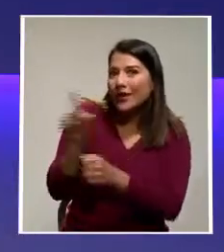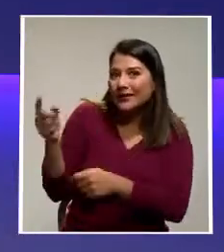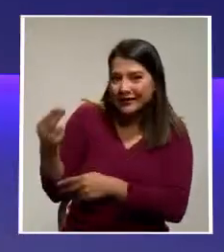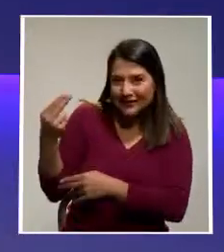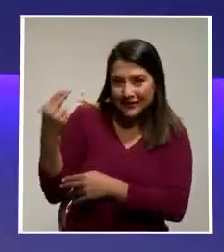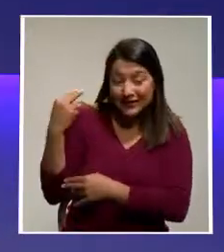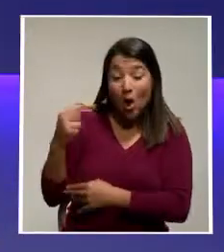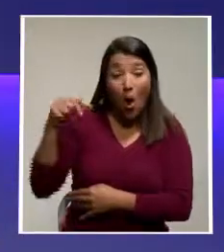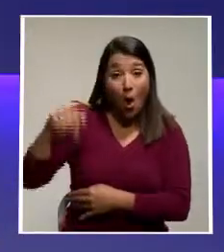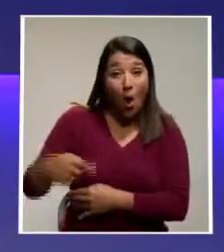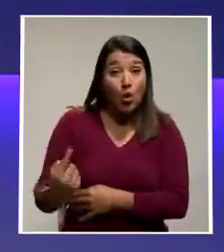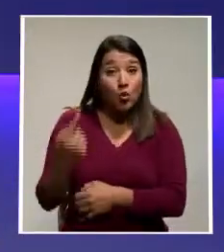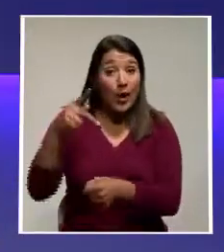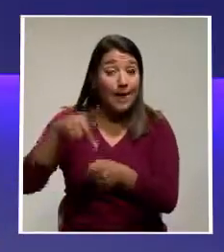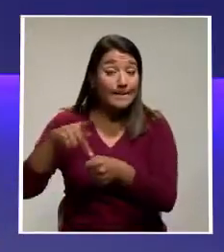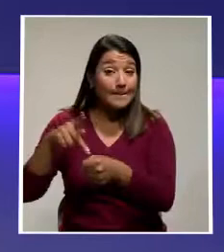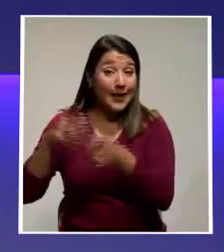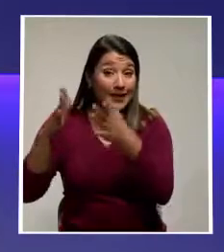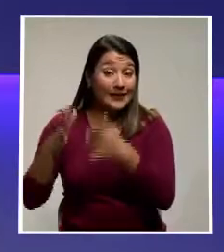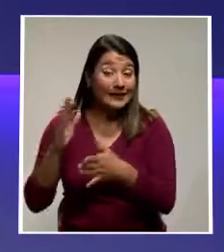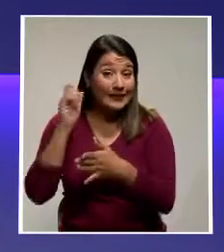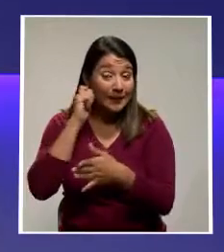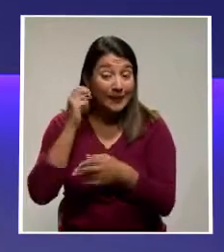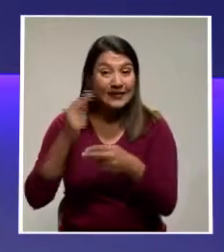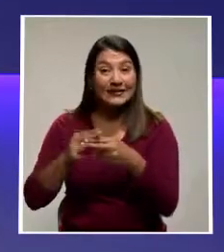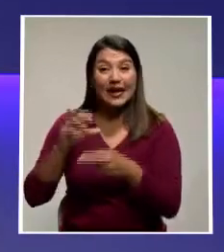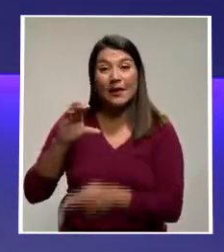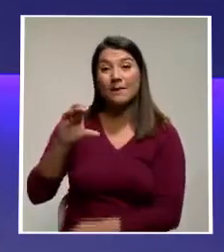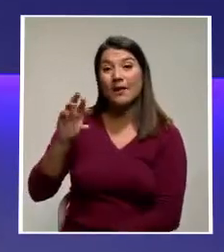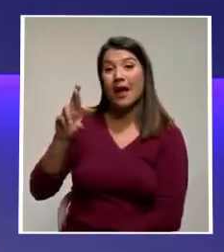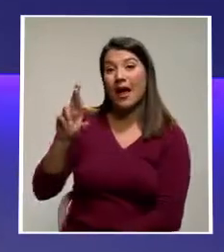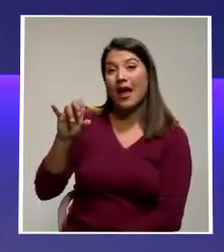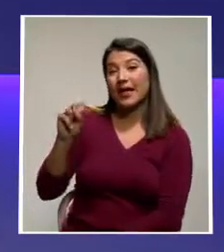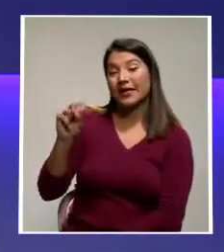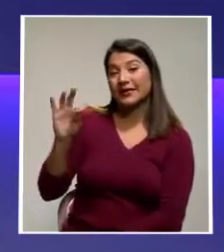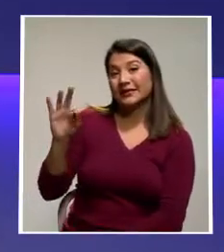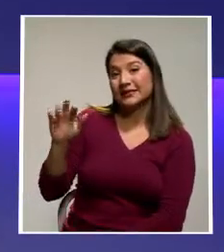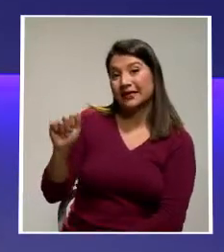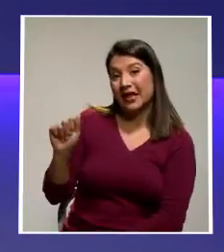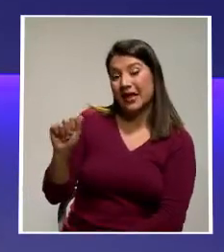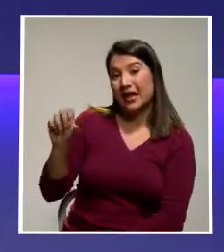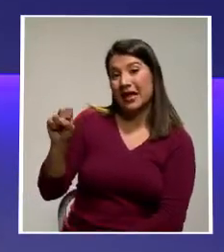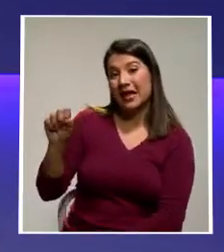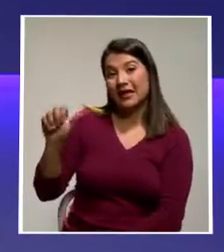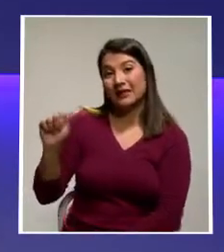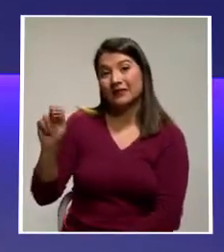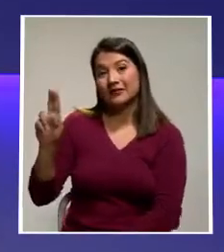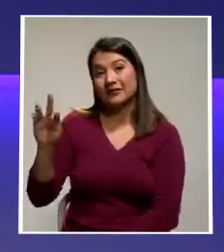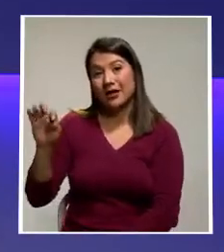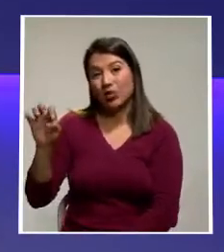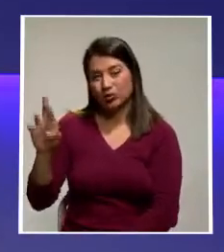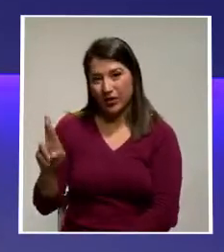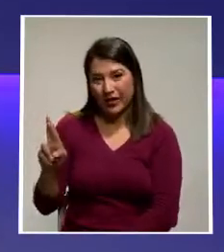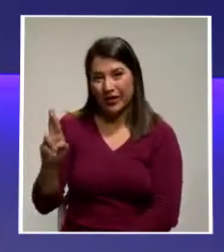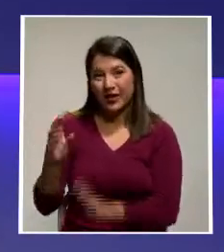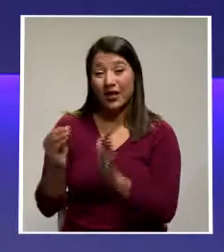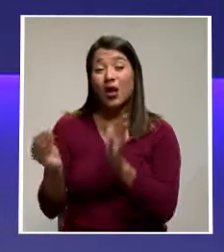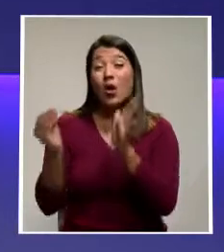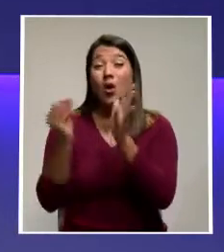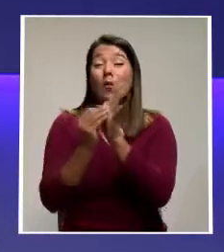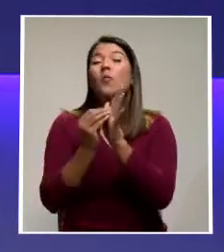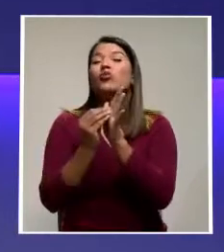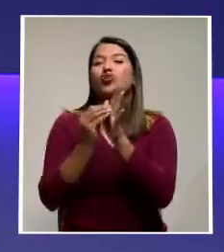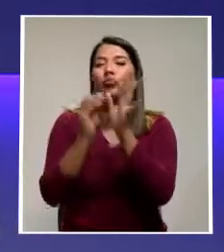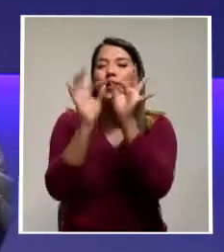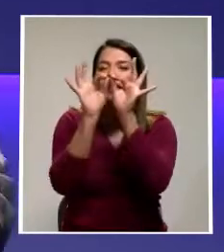participantes, Krista Sauter, ella posteó algo que me encantó porque puso la imagen de una hebra vista al microscopio y